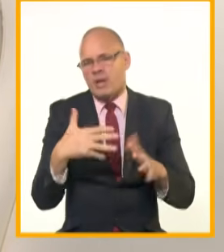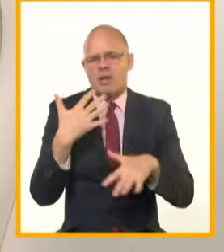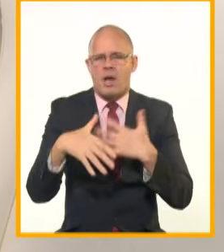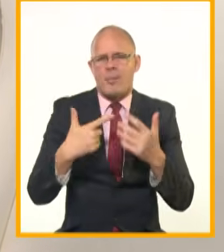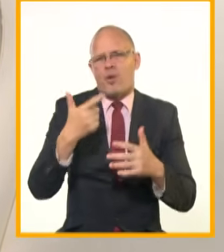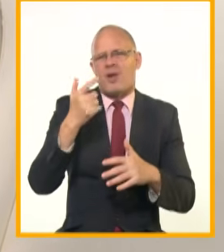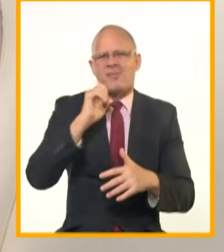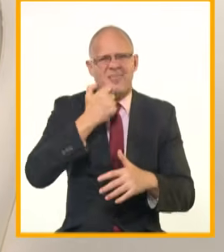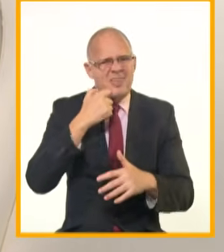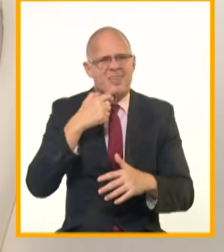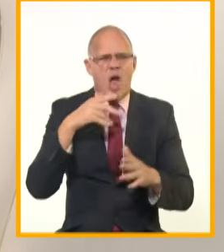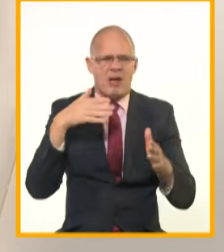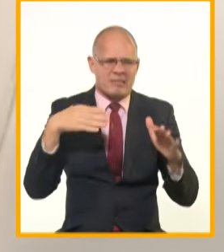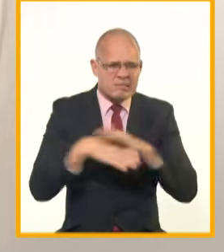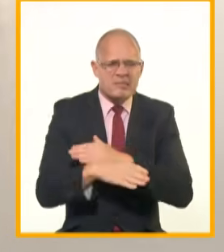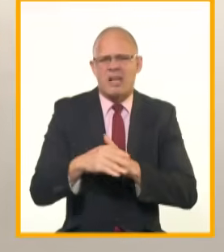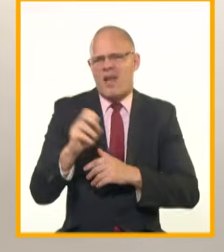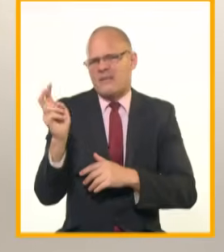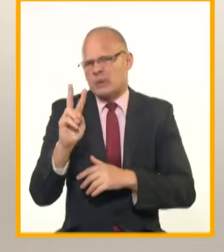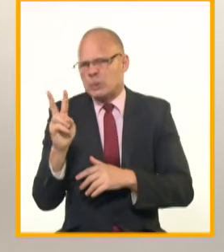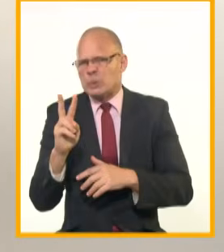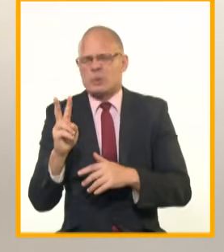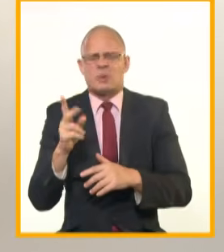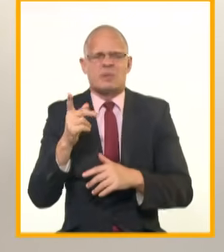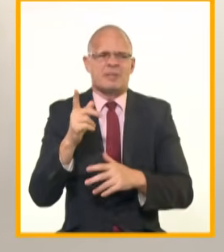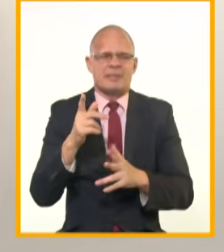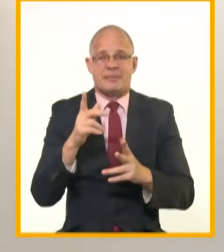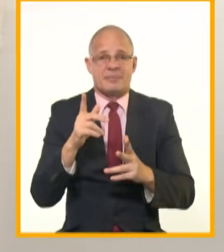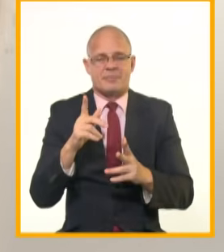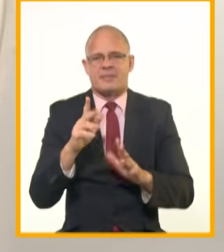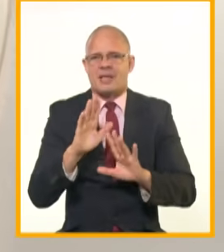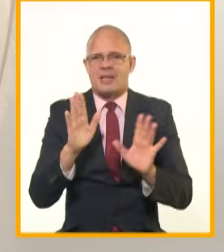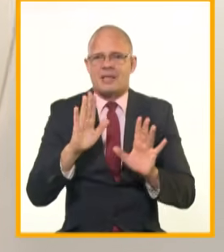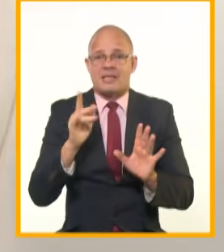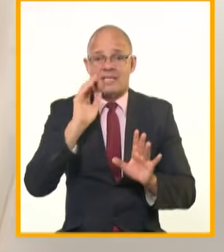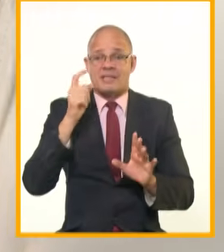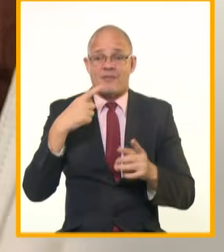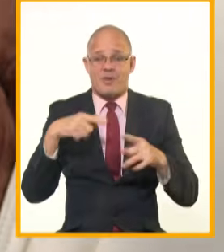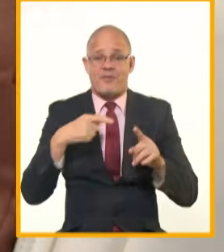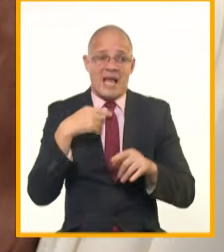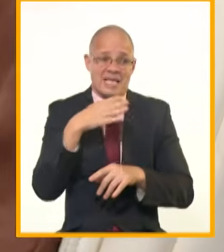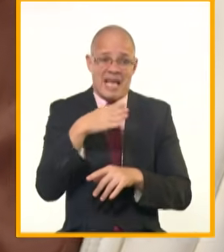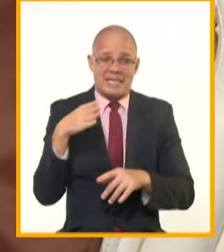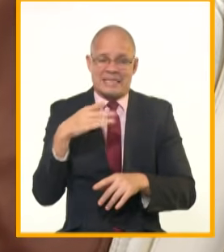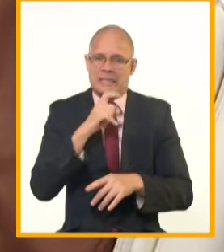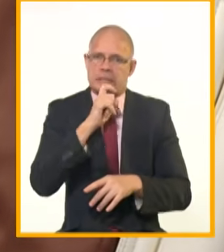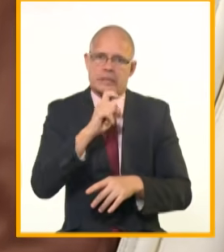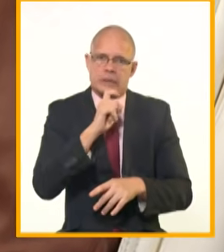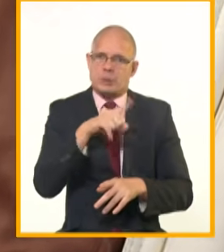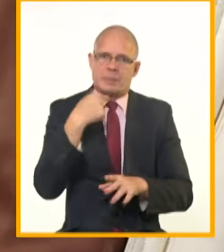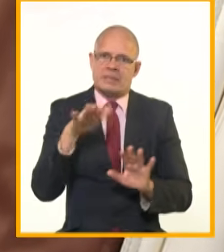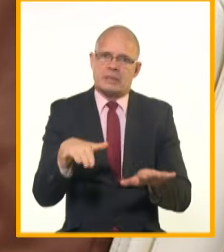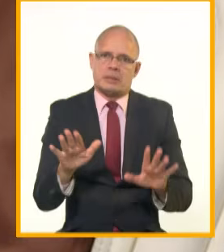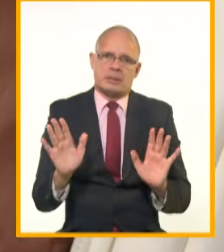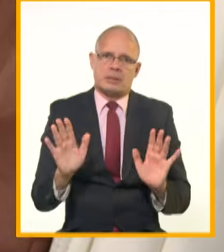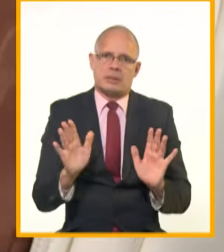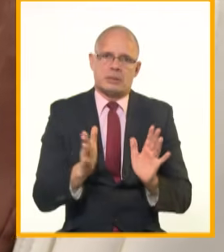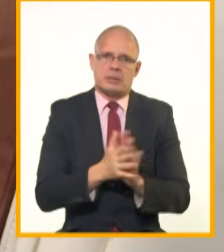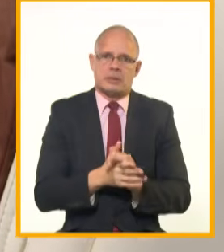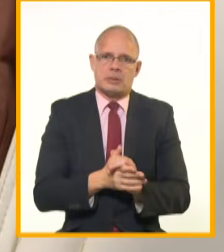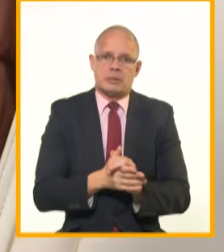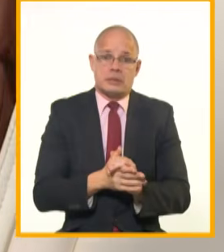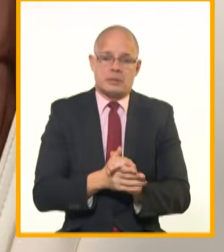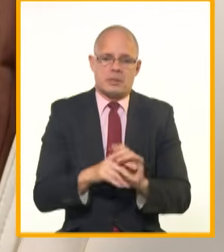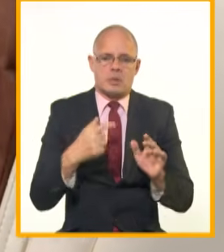los últimos días, que fue lo que nos impidió ir a los 2 territorios a hacer la mesa redonda que habíamos aspirado. Como mismo hubo que adecuar el plan